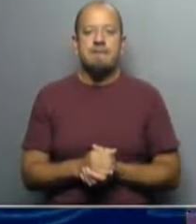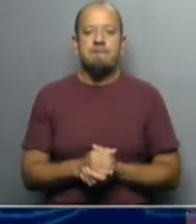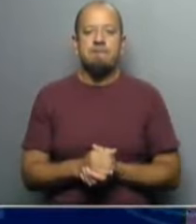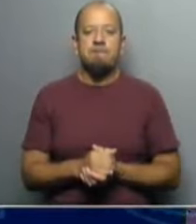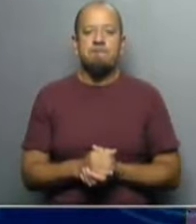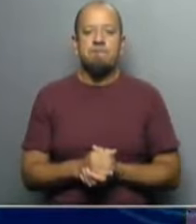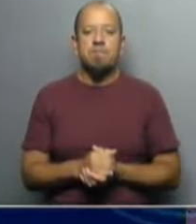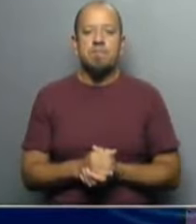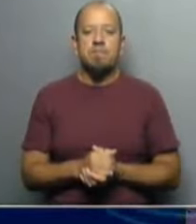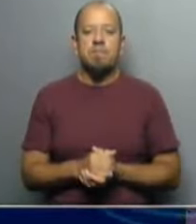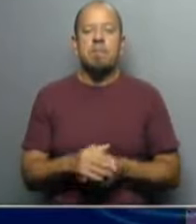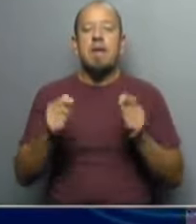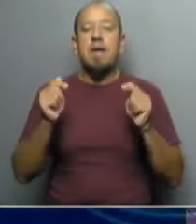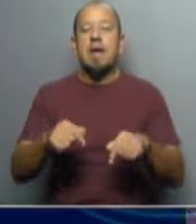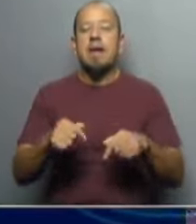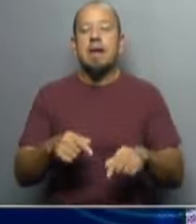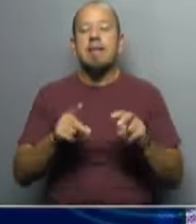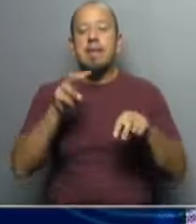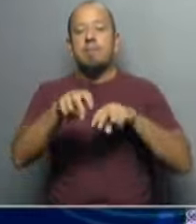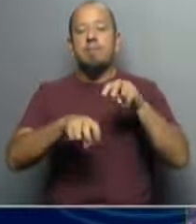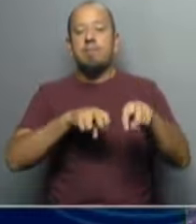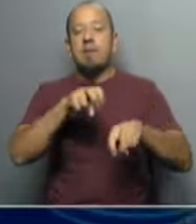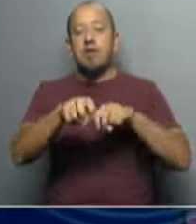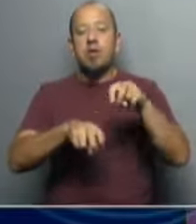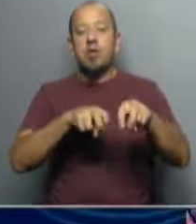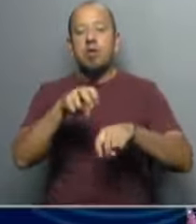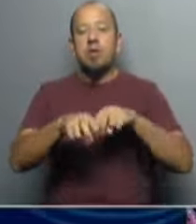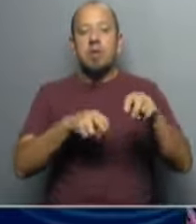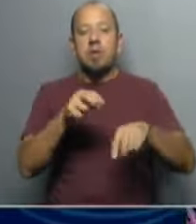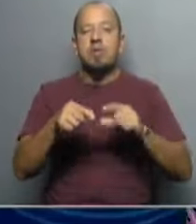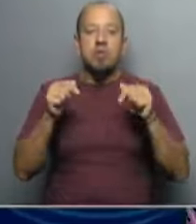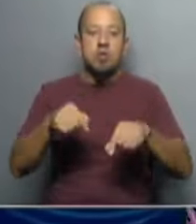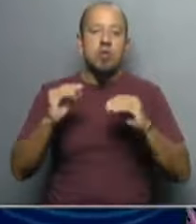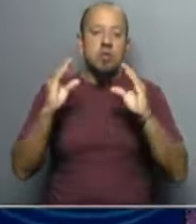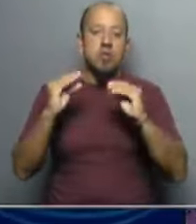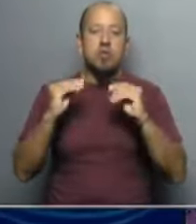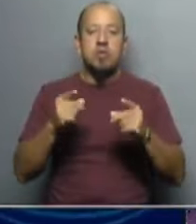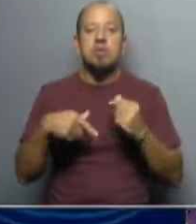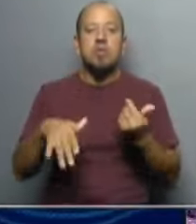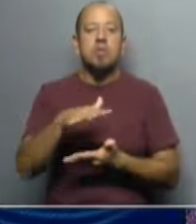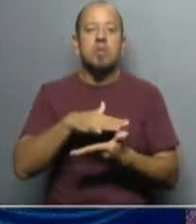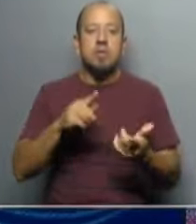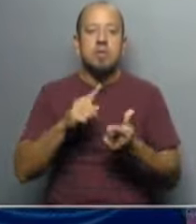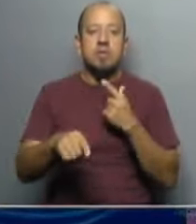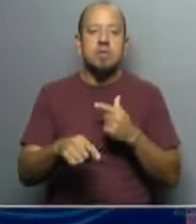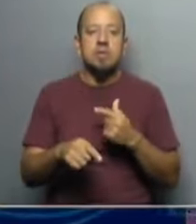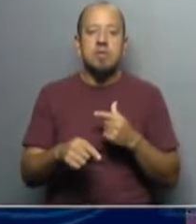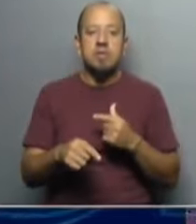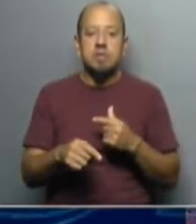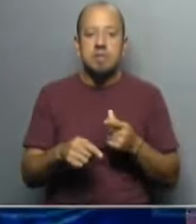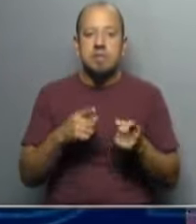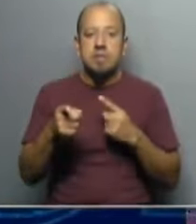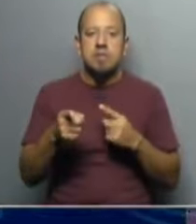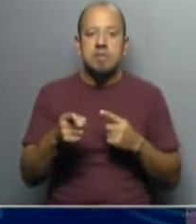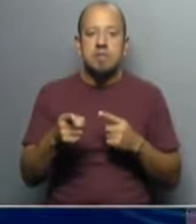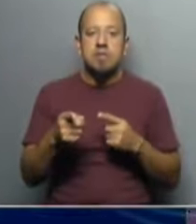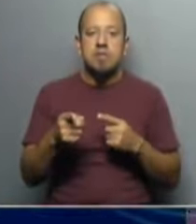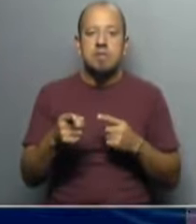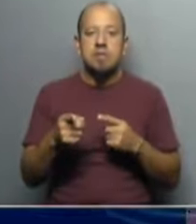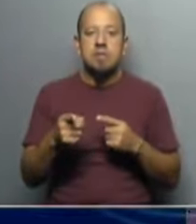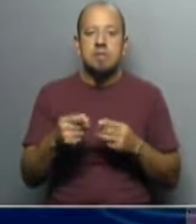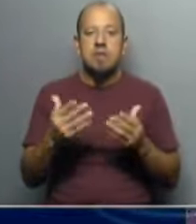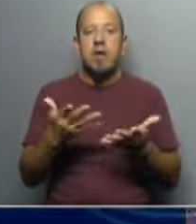Bien, precioso. Acá en el Parque Rodó, ¿cómo se puede estar en una nochecita como esta en un lugar así? De parque a parque, porque recién veníamos del Parque